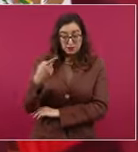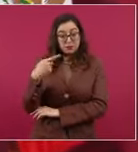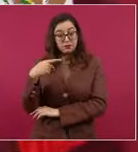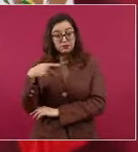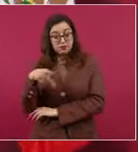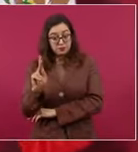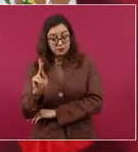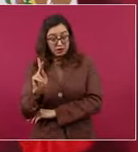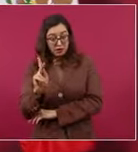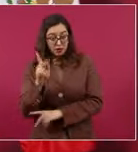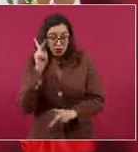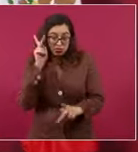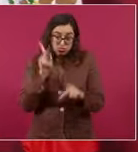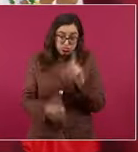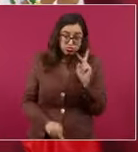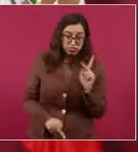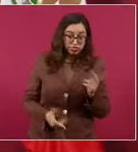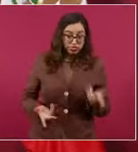porque le faltó